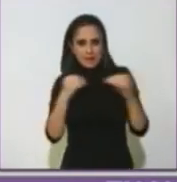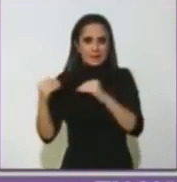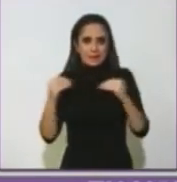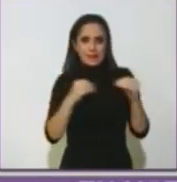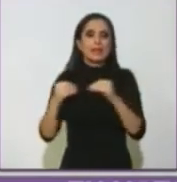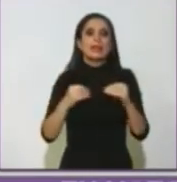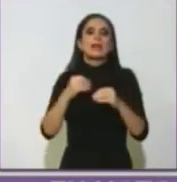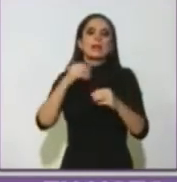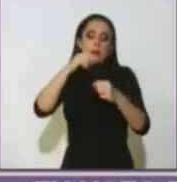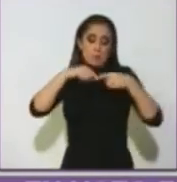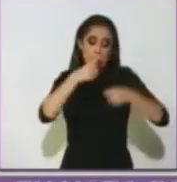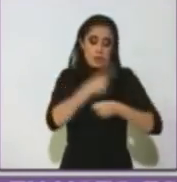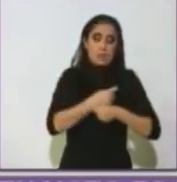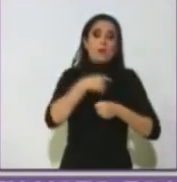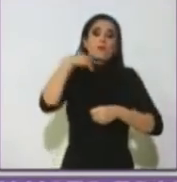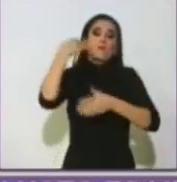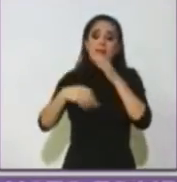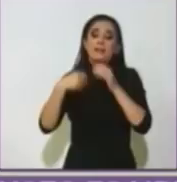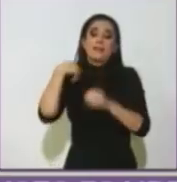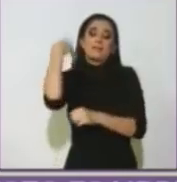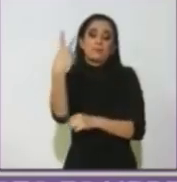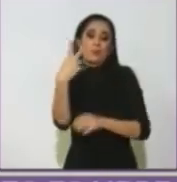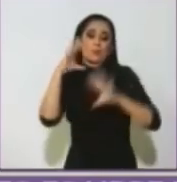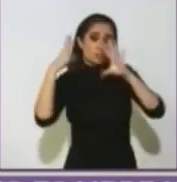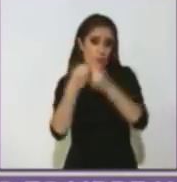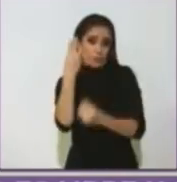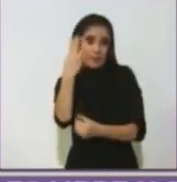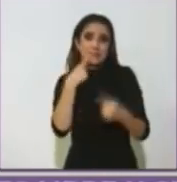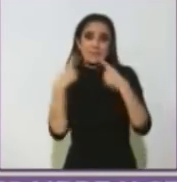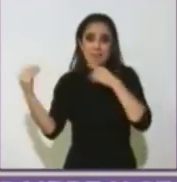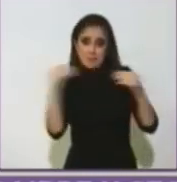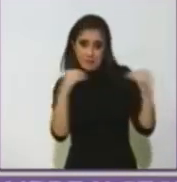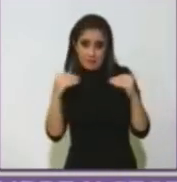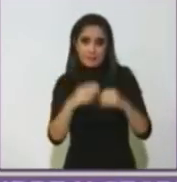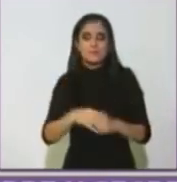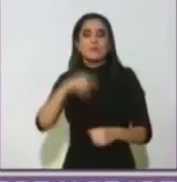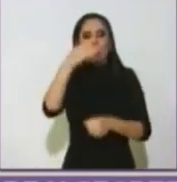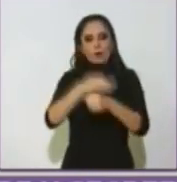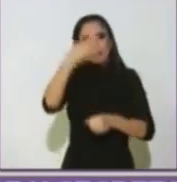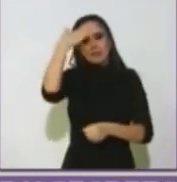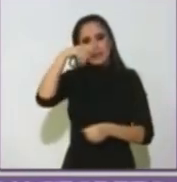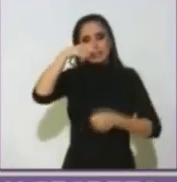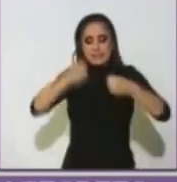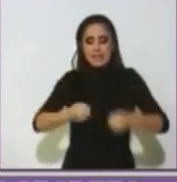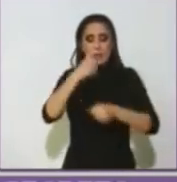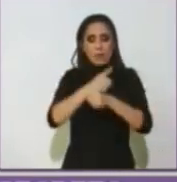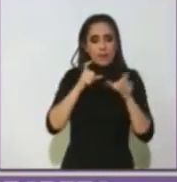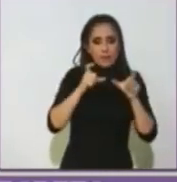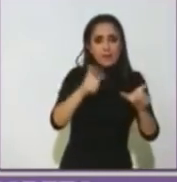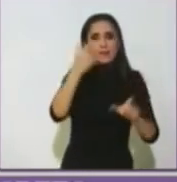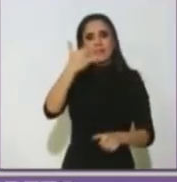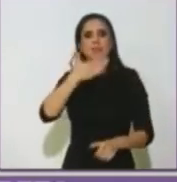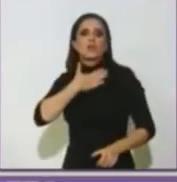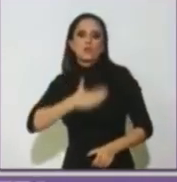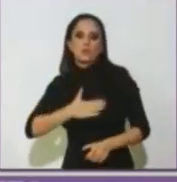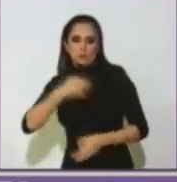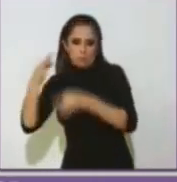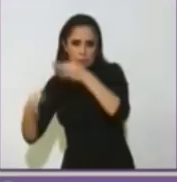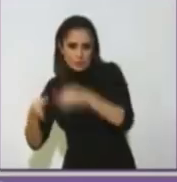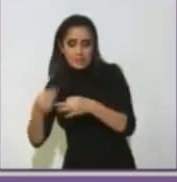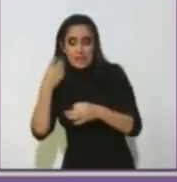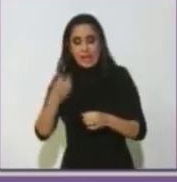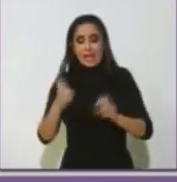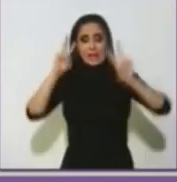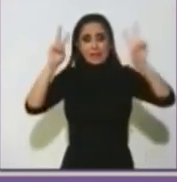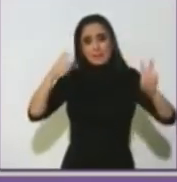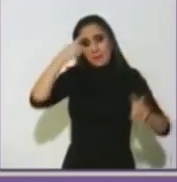instituto electoral de la ciudad de mexico el tema de seguridad de justicia todos sabemos que es un tema muy sensible para